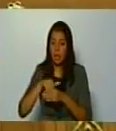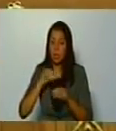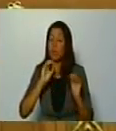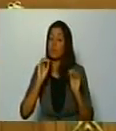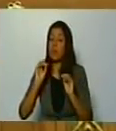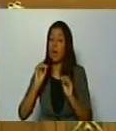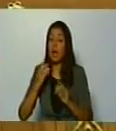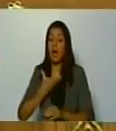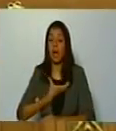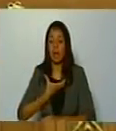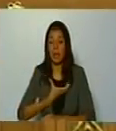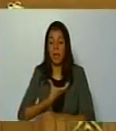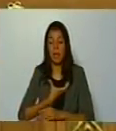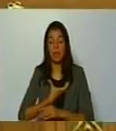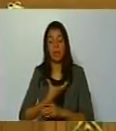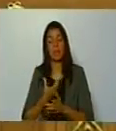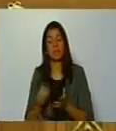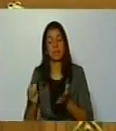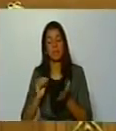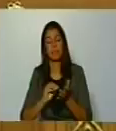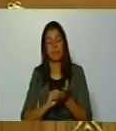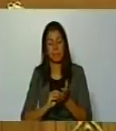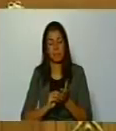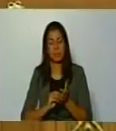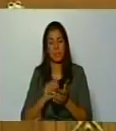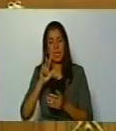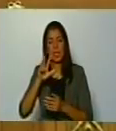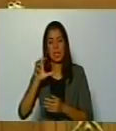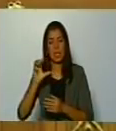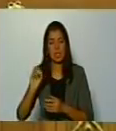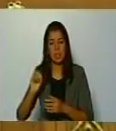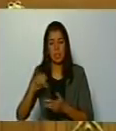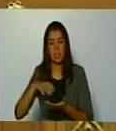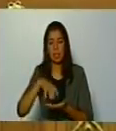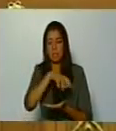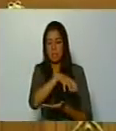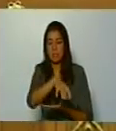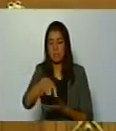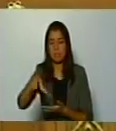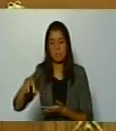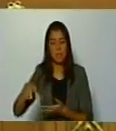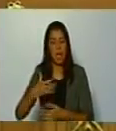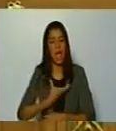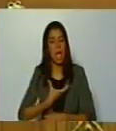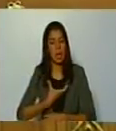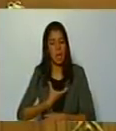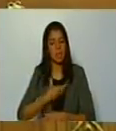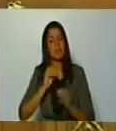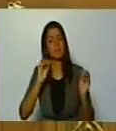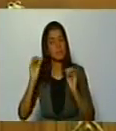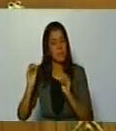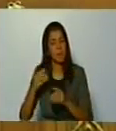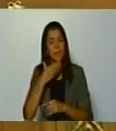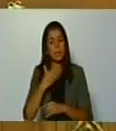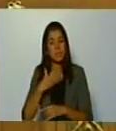para renovar las más de 300 alcaldías del país, ¿cómo se excusa, cómo se